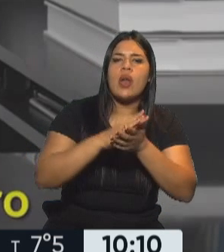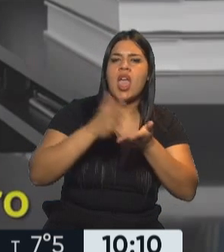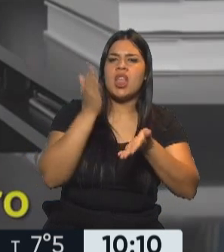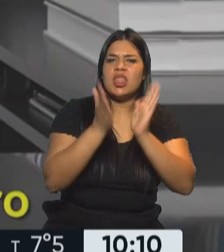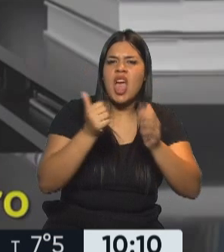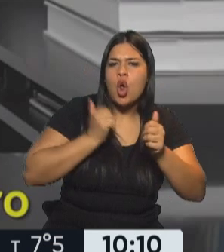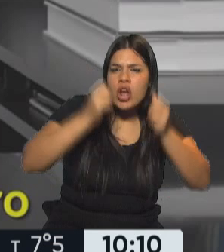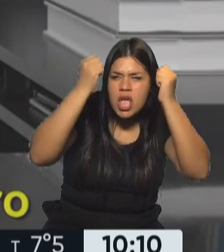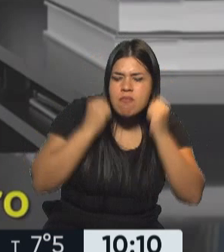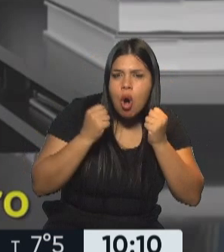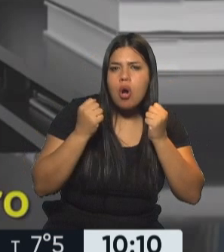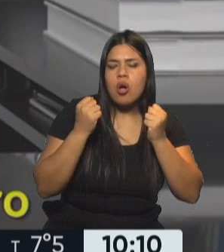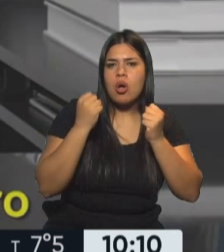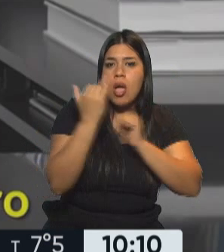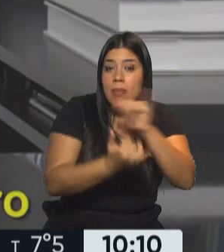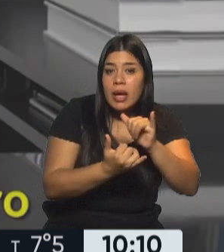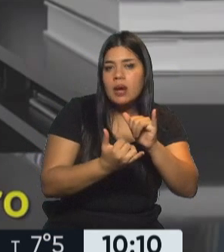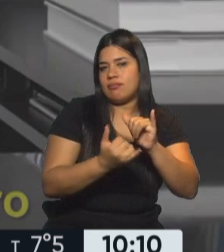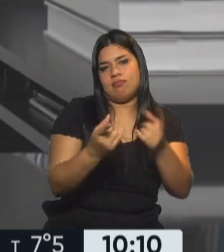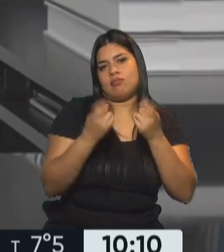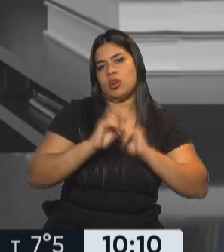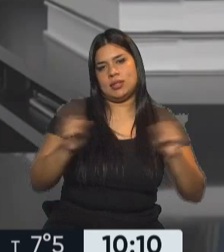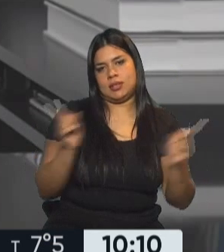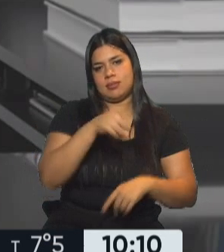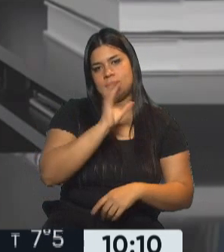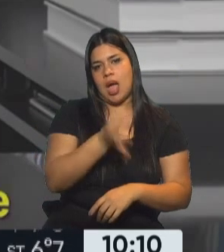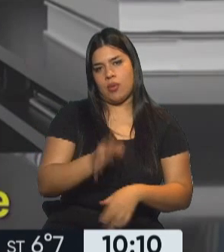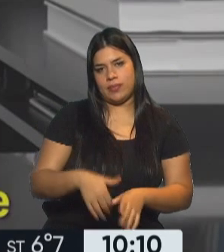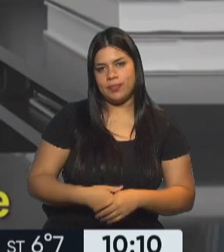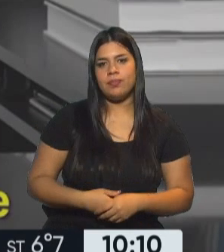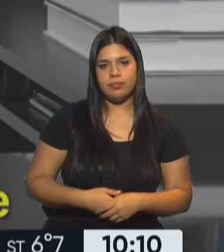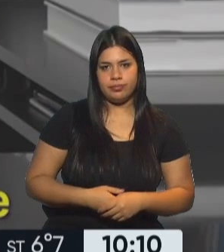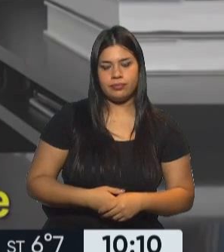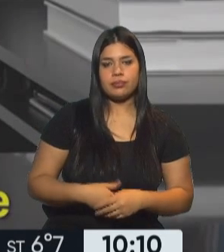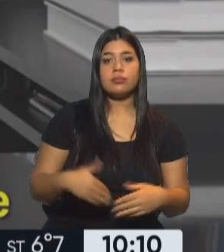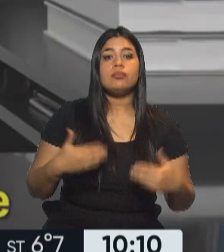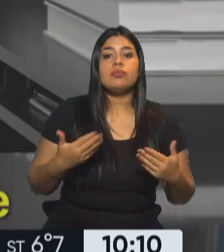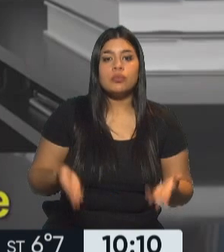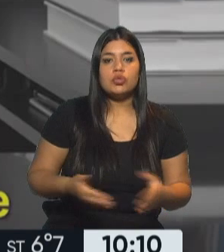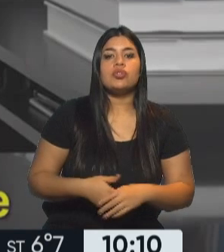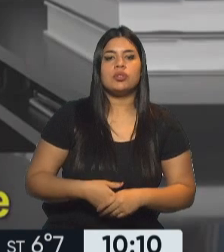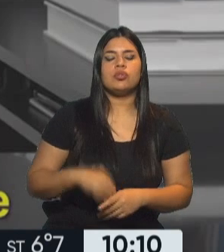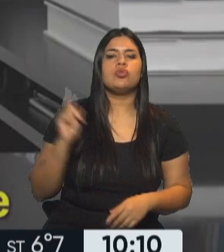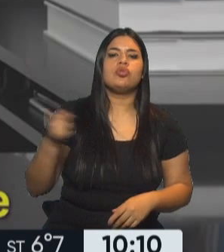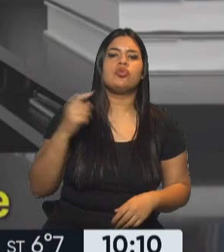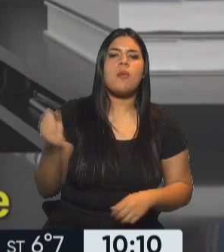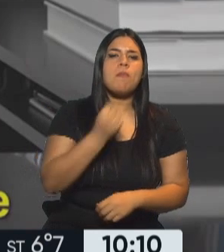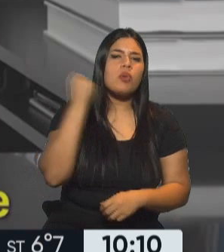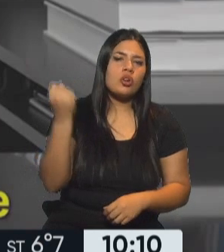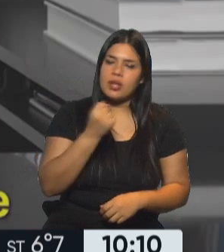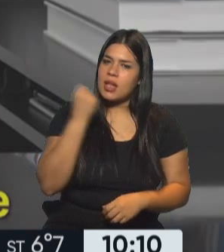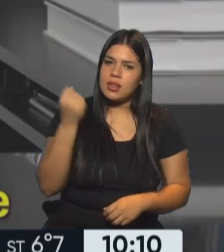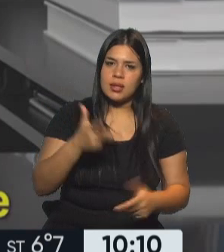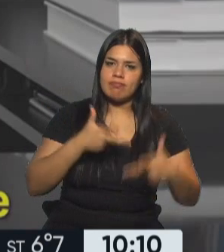blanco 2 veces de su macabro accionar. Por ese motivo, destacamos